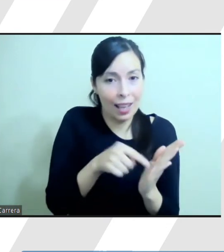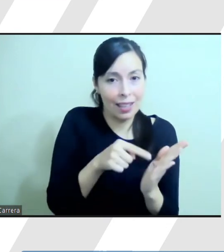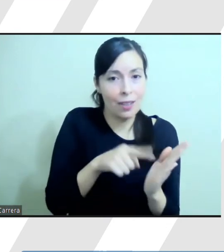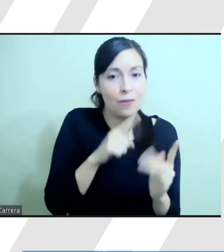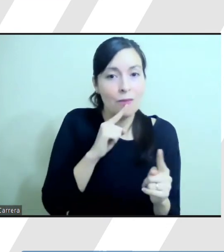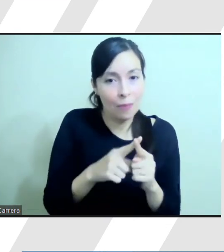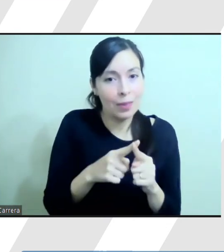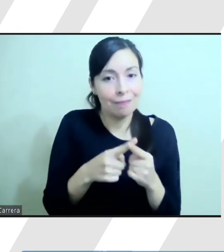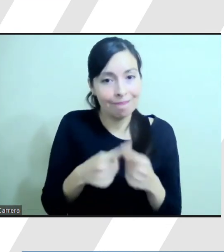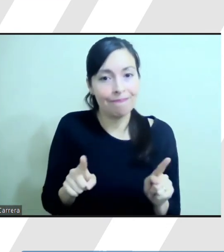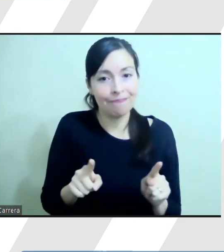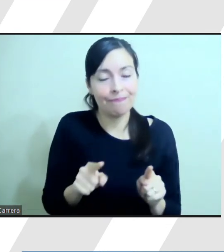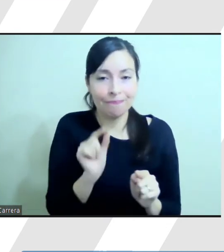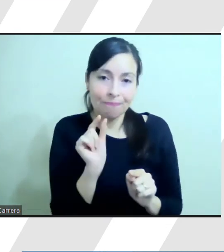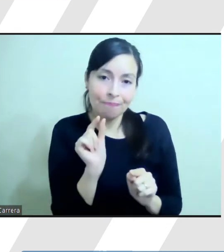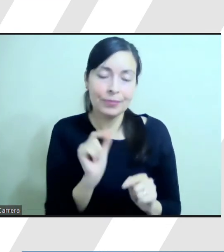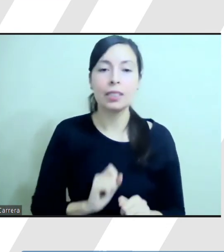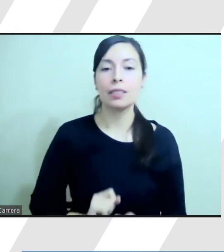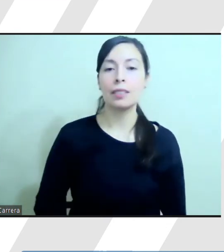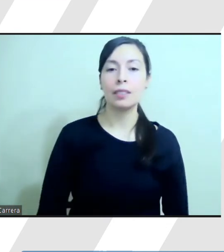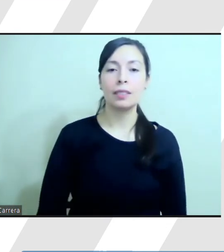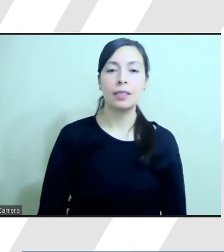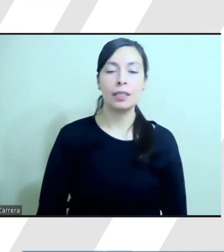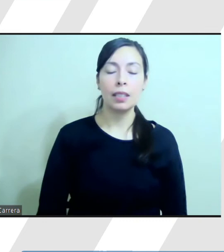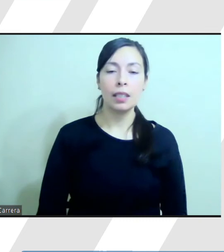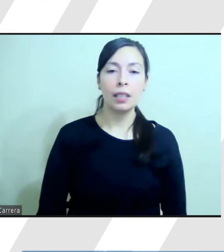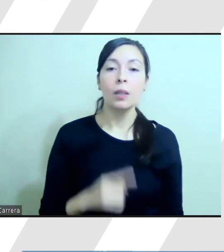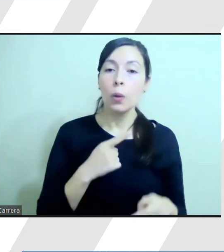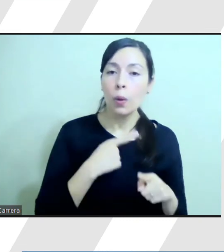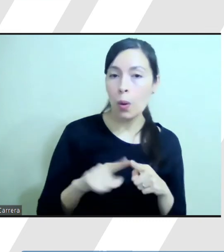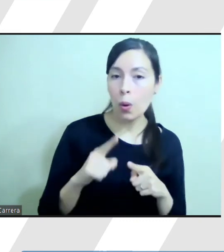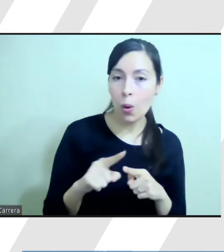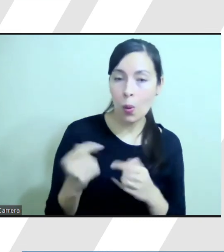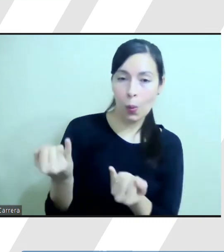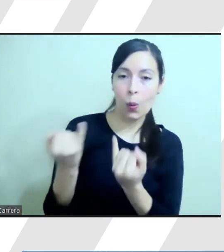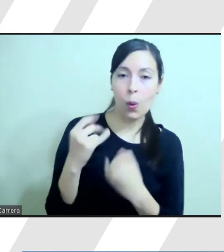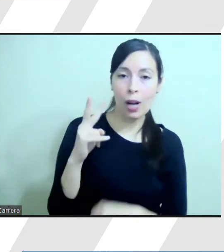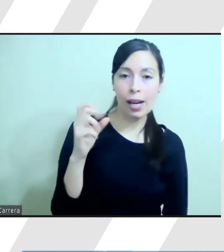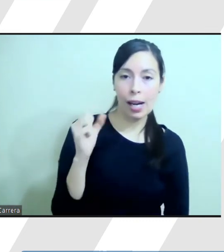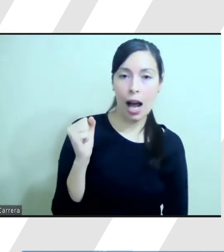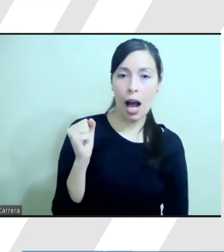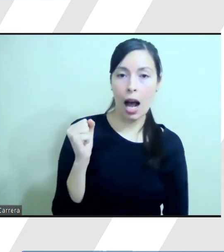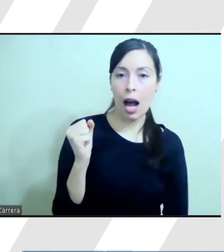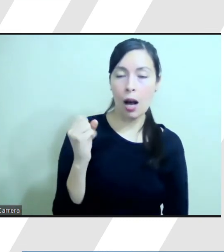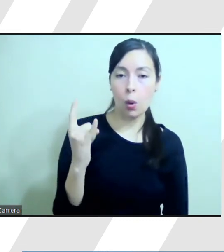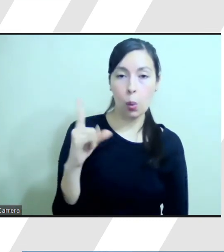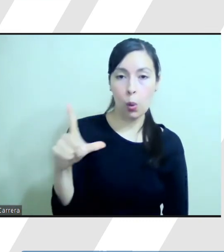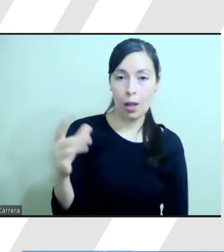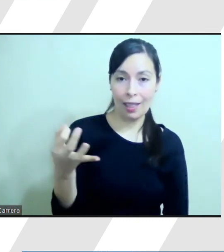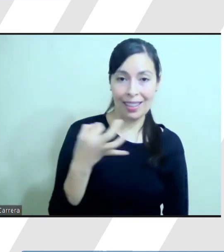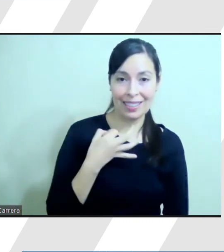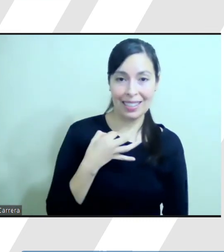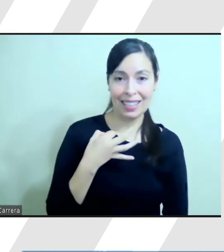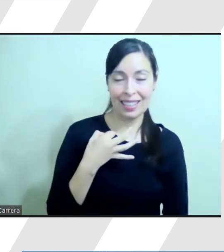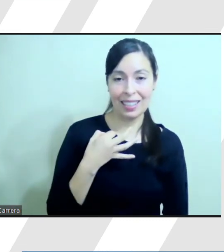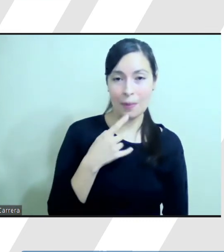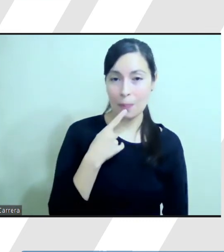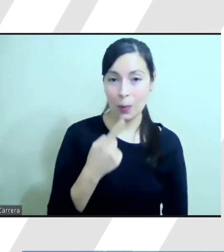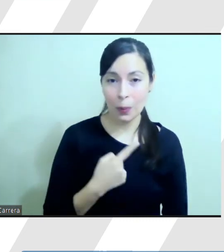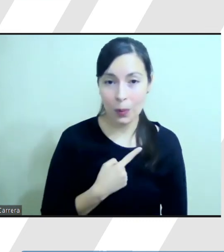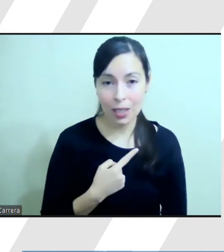denominación. Sobre lo que menciona Raúl, eh, yo en lo personal